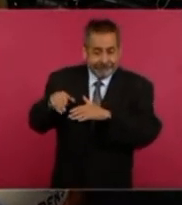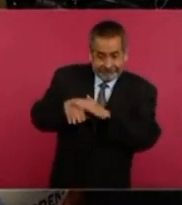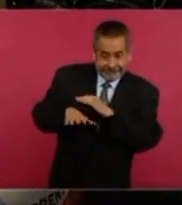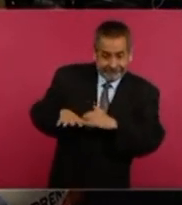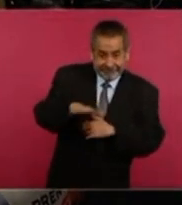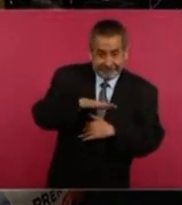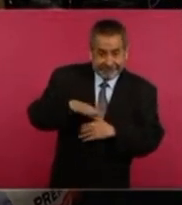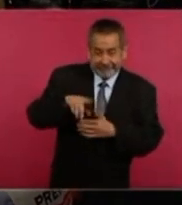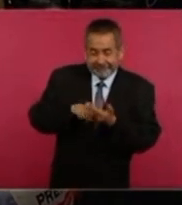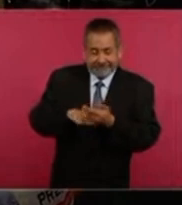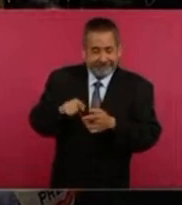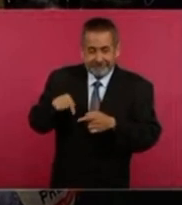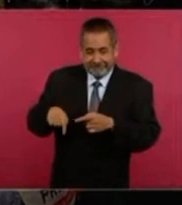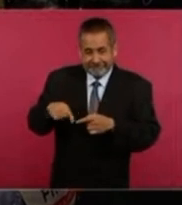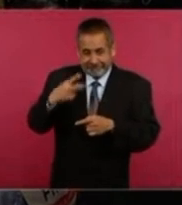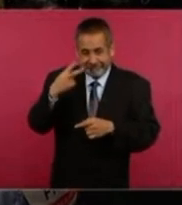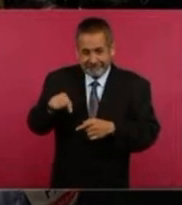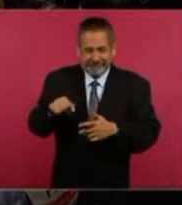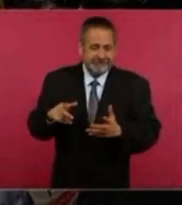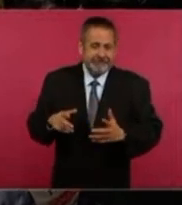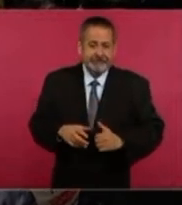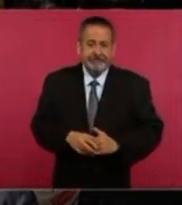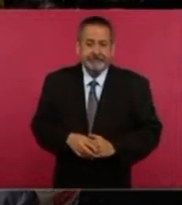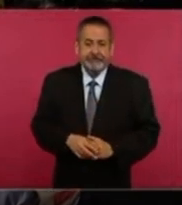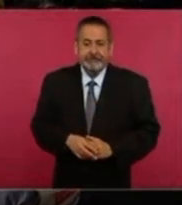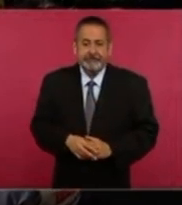que es realmente